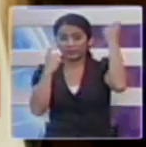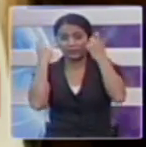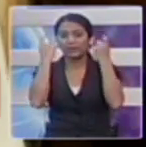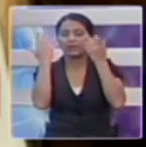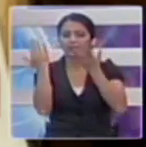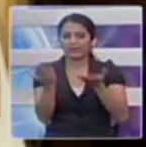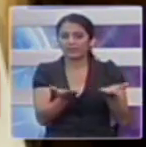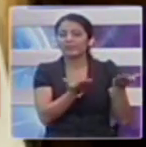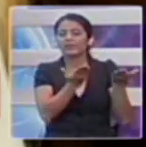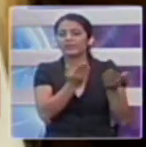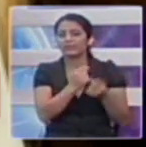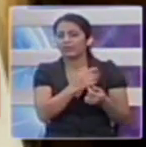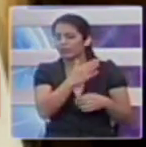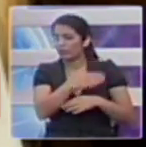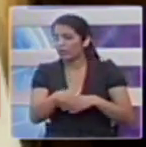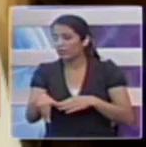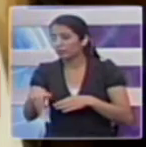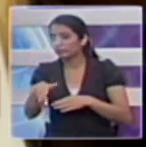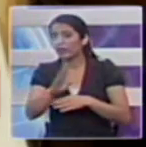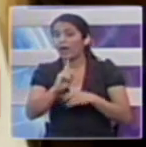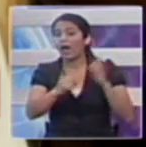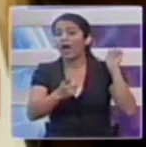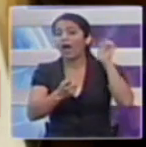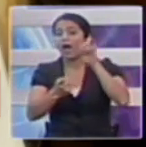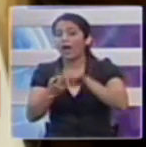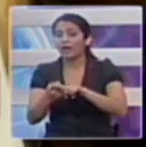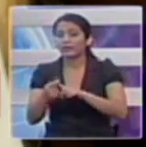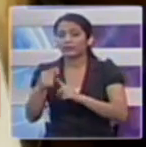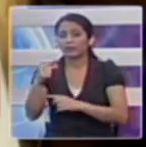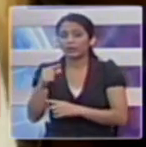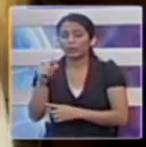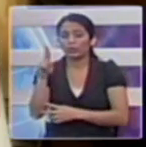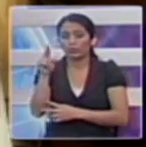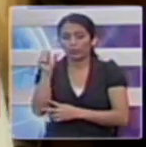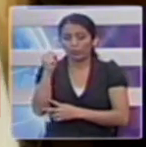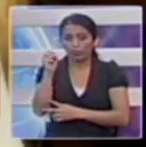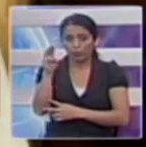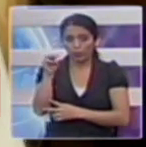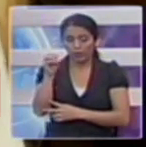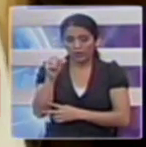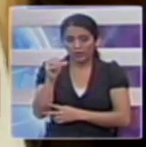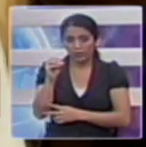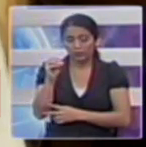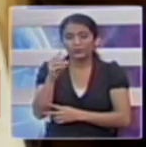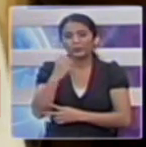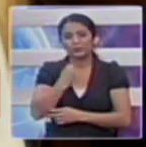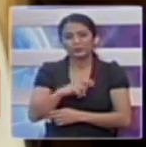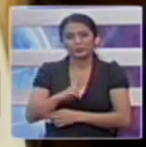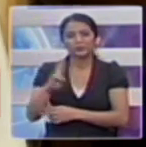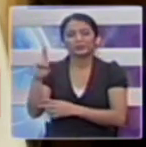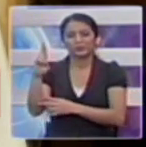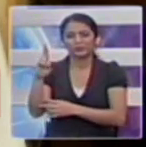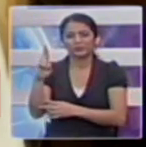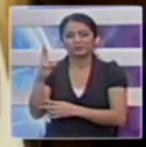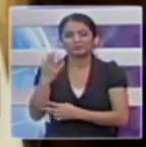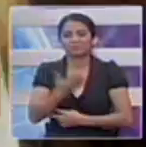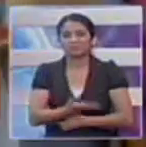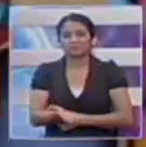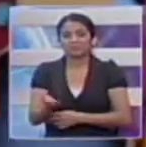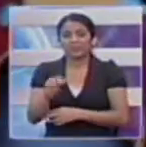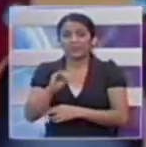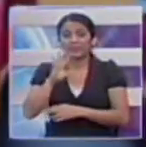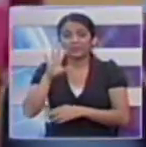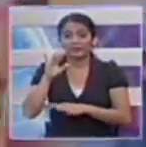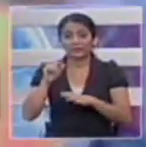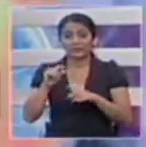de Capac hasta el Guasmo Sur. En el Guasmo Sur, como parte de las fiestas, y van 6 carrozas alegóricas. En